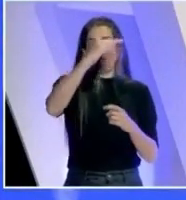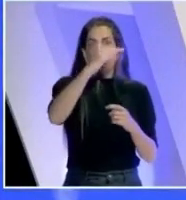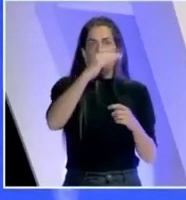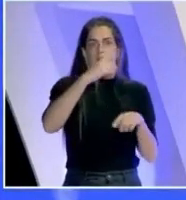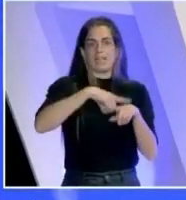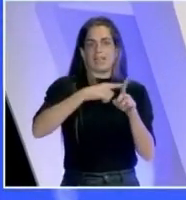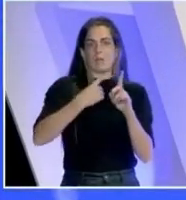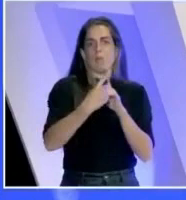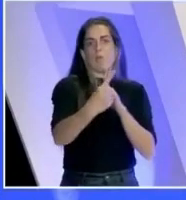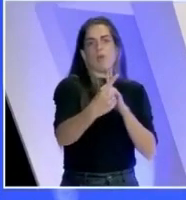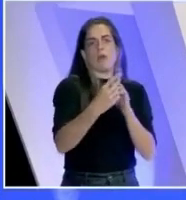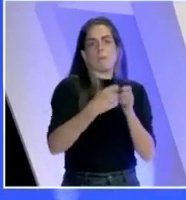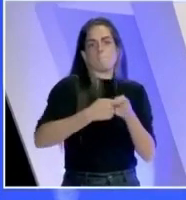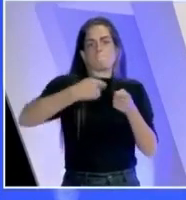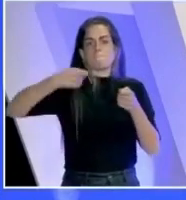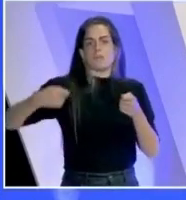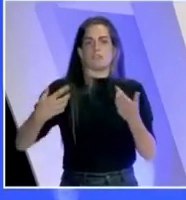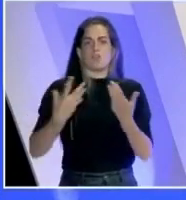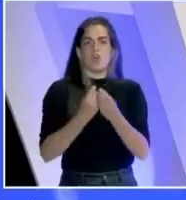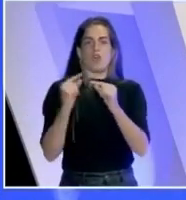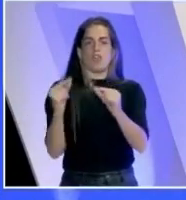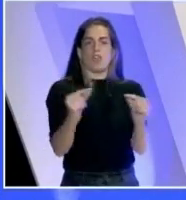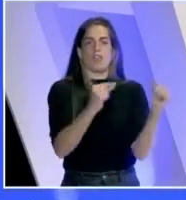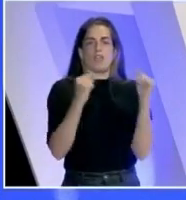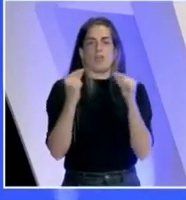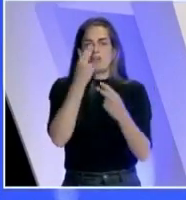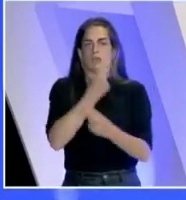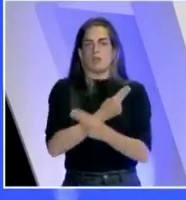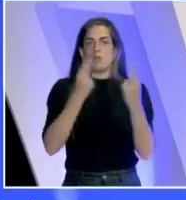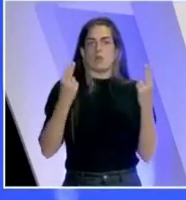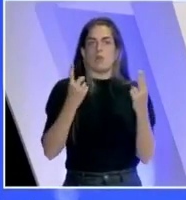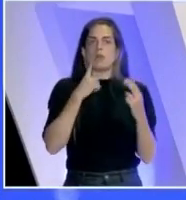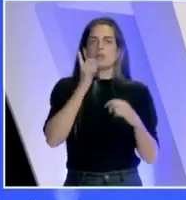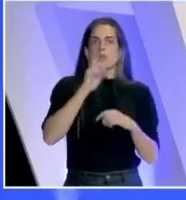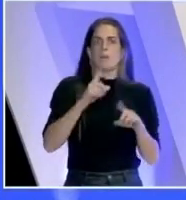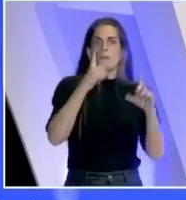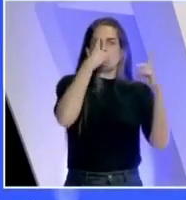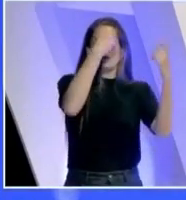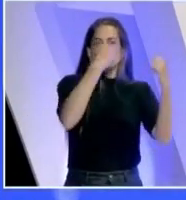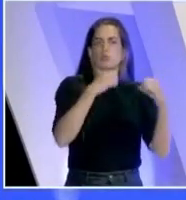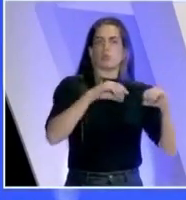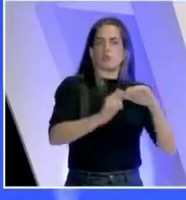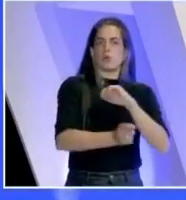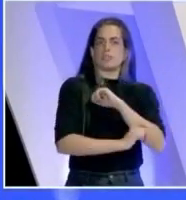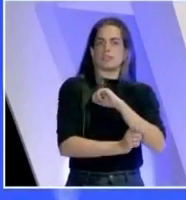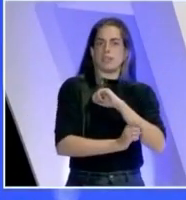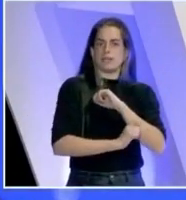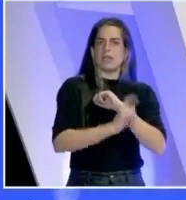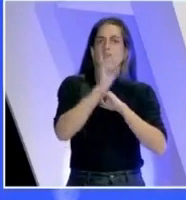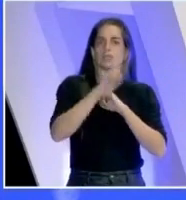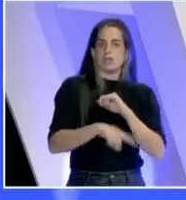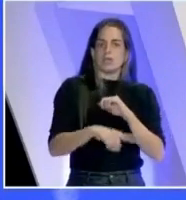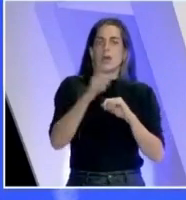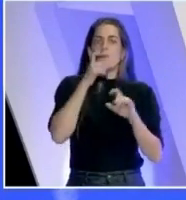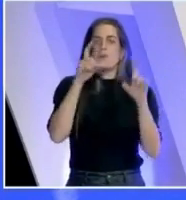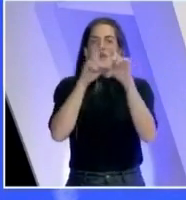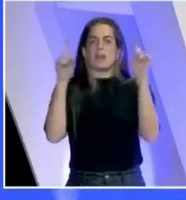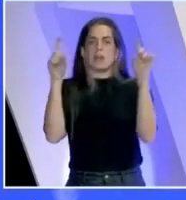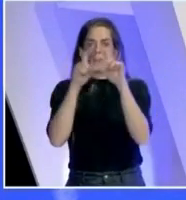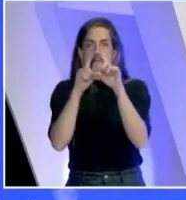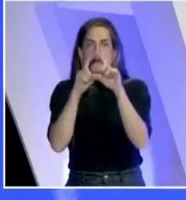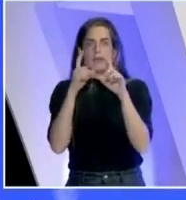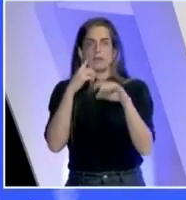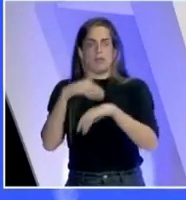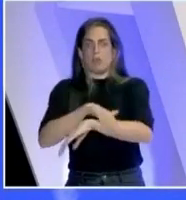de debate público, enriqueciendo el pensamiento estratégico de nuestras instituciones, de la acción política, de las empresas, y